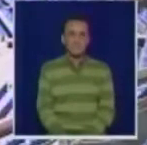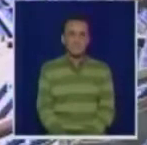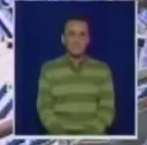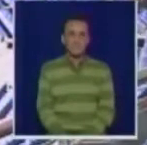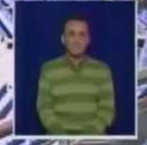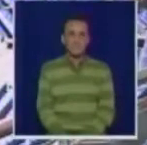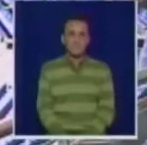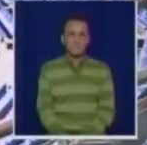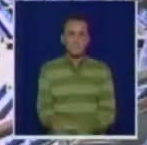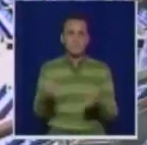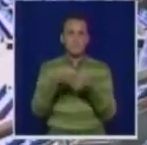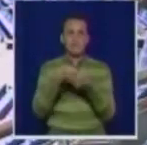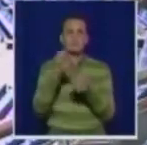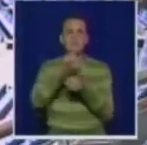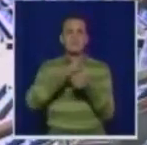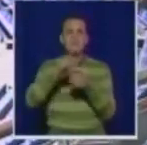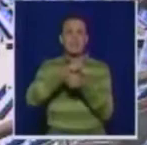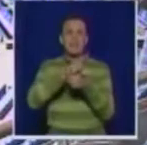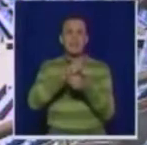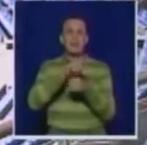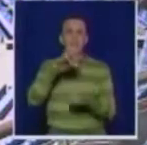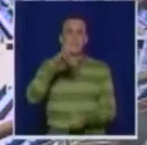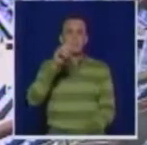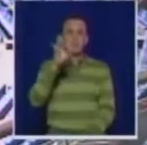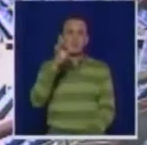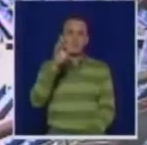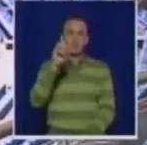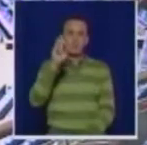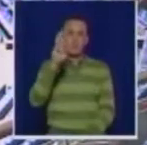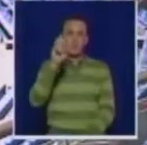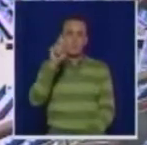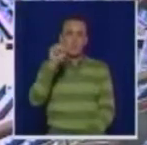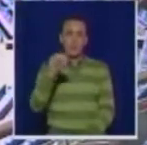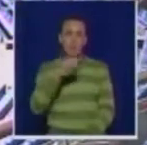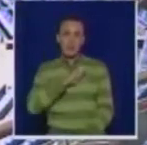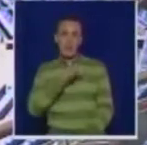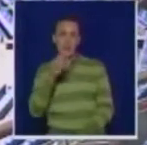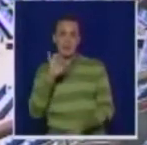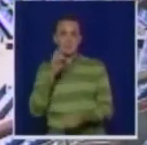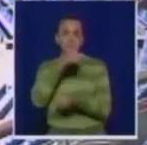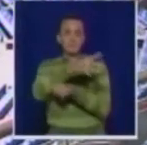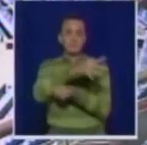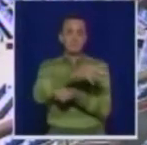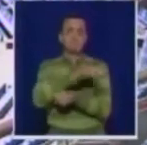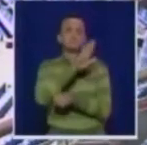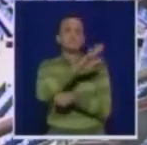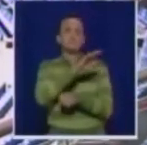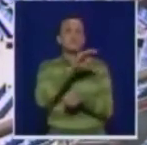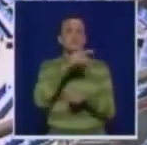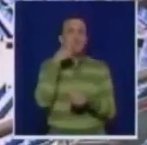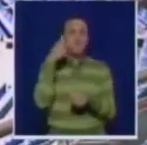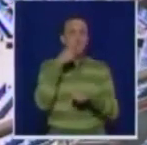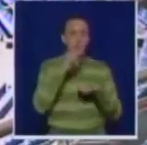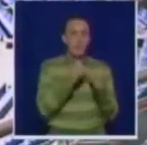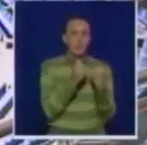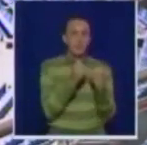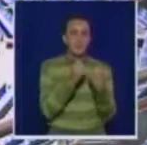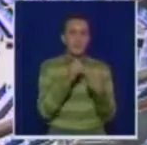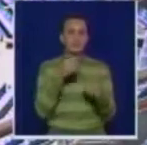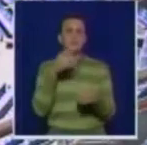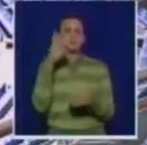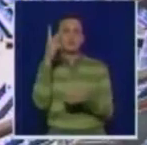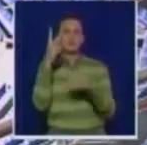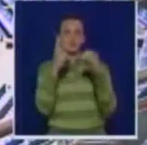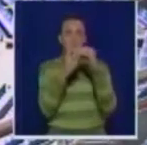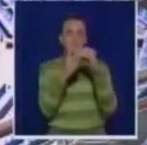Por el lado de la Liga Postobón, el Deportivo Cali ha derrotado sin discusión 2-0 a Independiente Santa Fe en la jornada que ha culminado. El